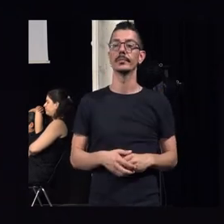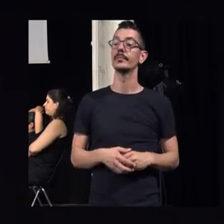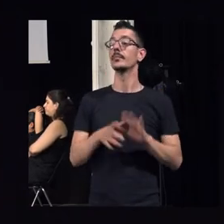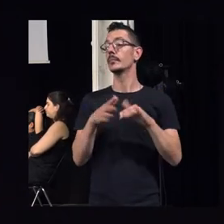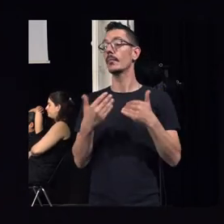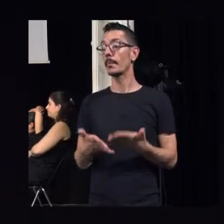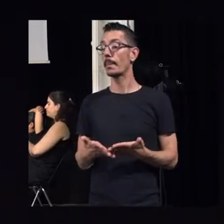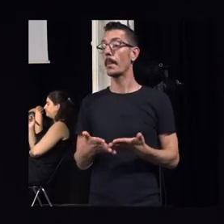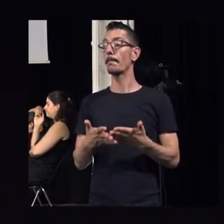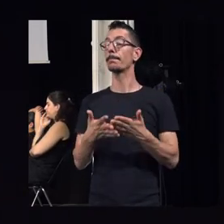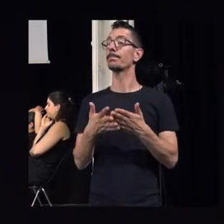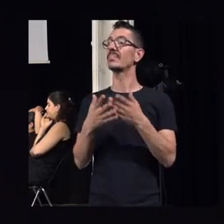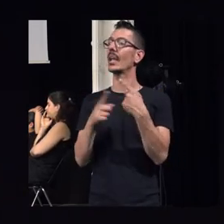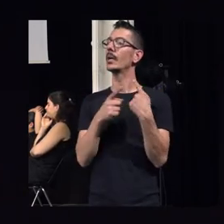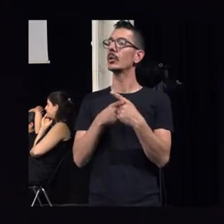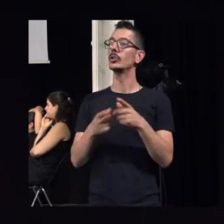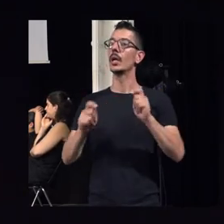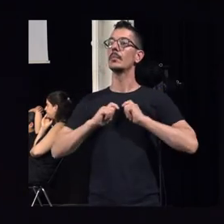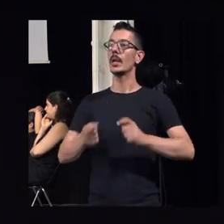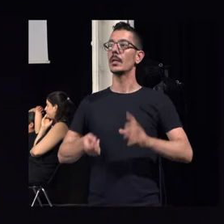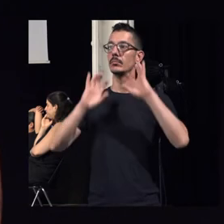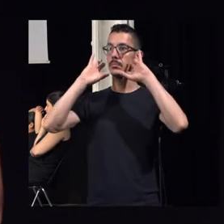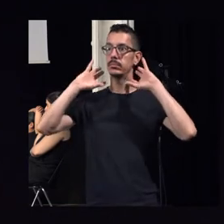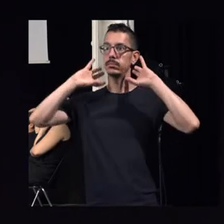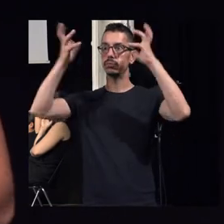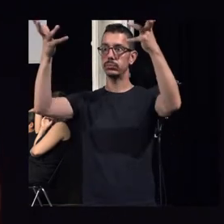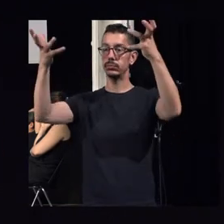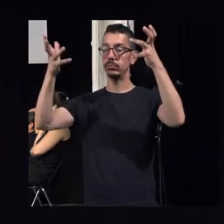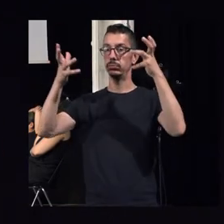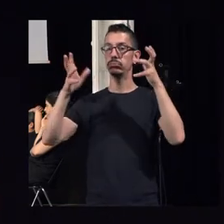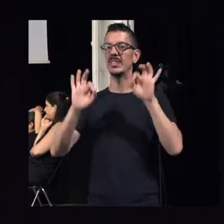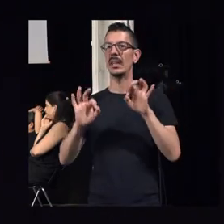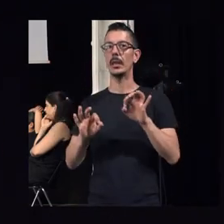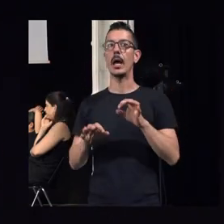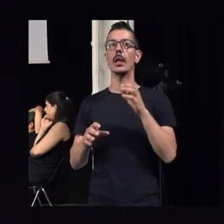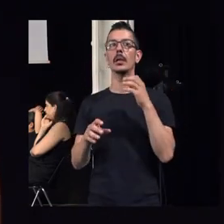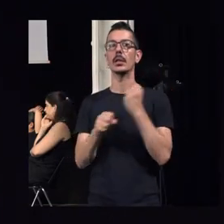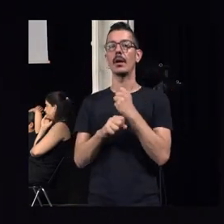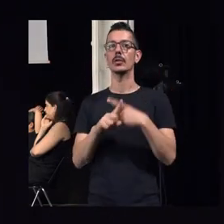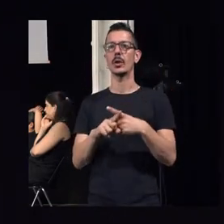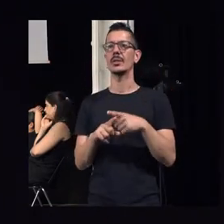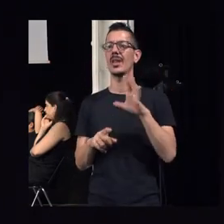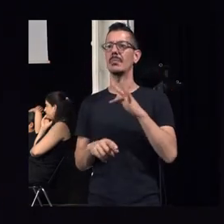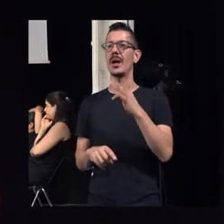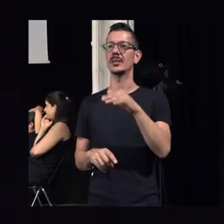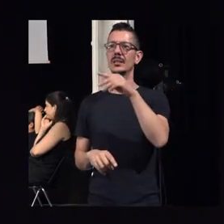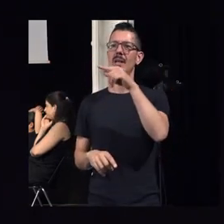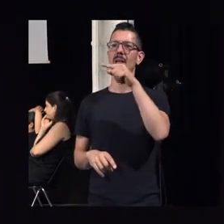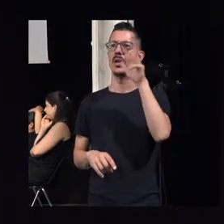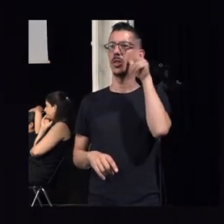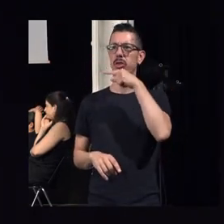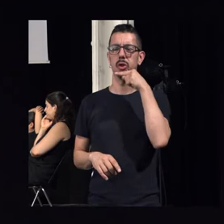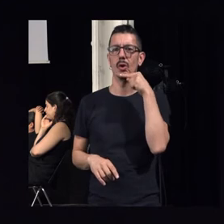Pero hay cositas que nos enfurecen a las trabajadoras sexuales y nos duelen. Hace rato, si habéis estado en la mesa anterior